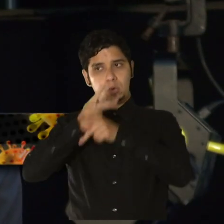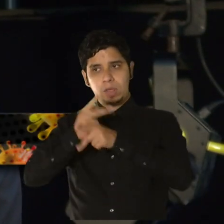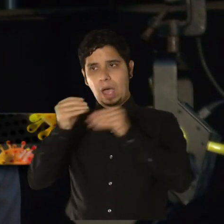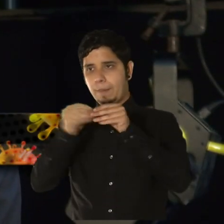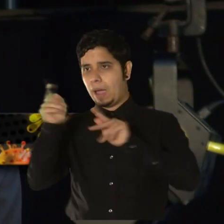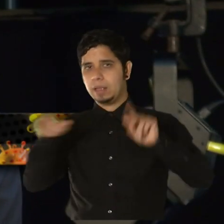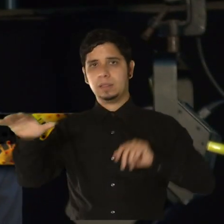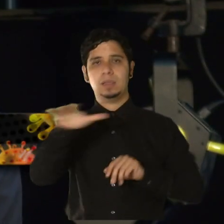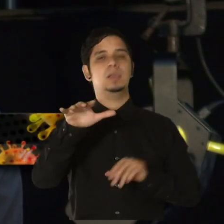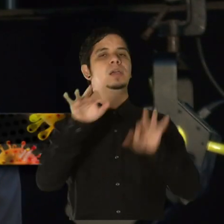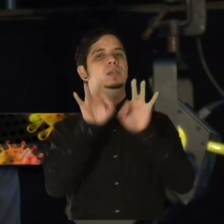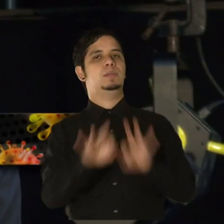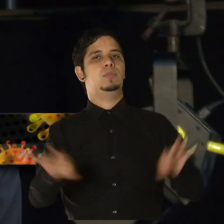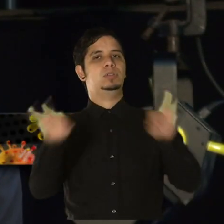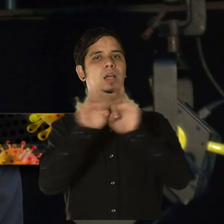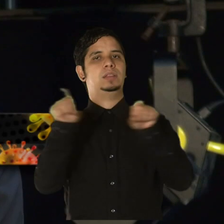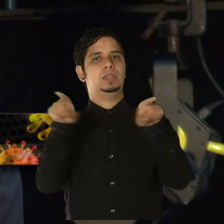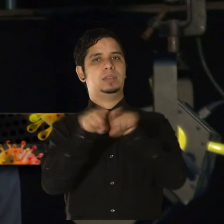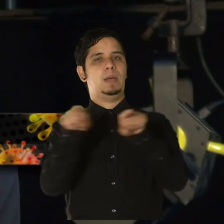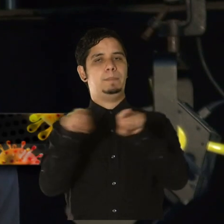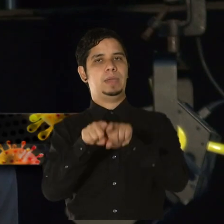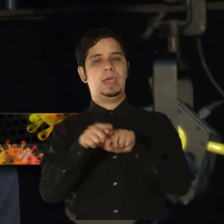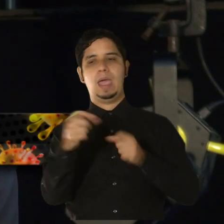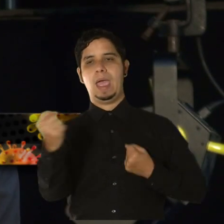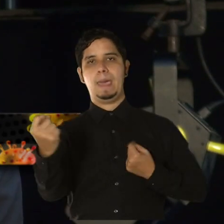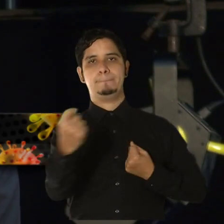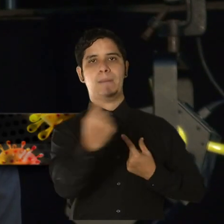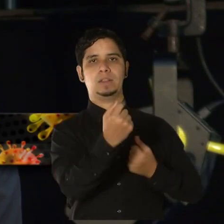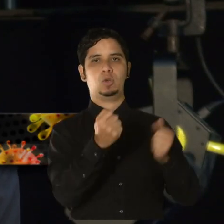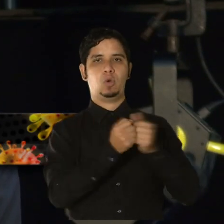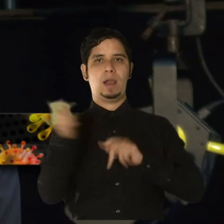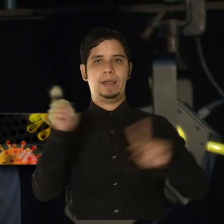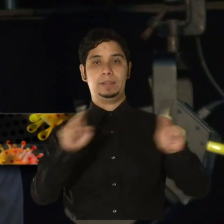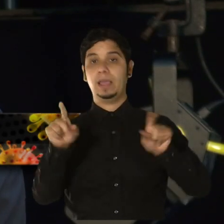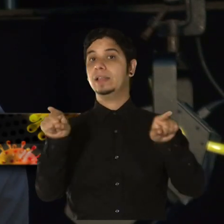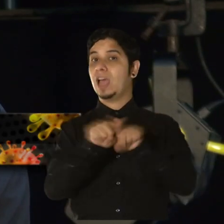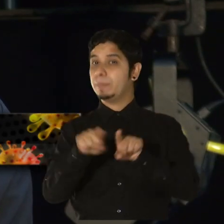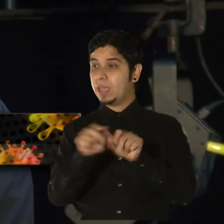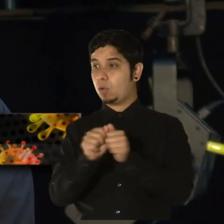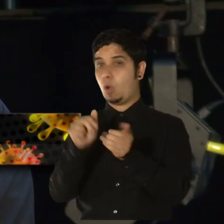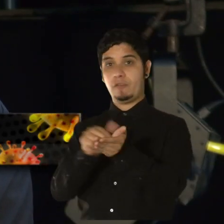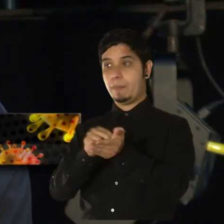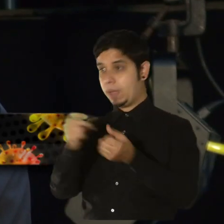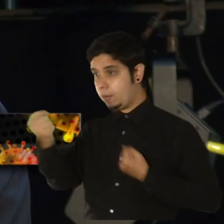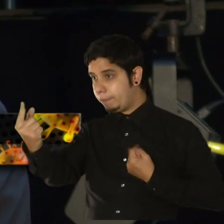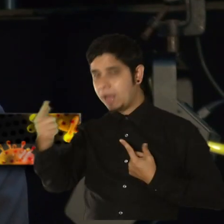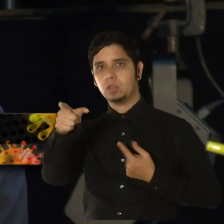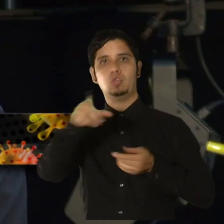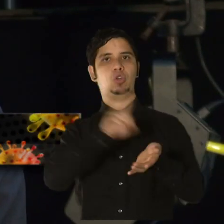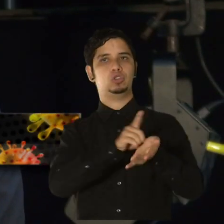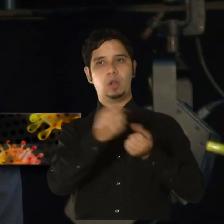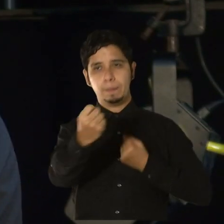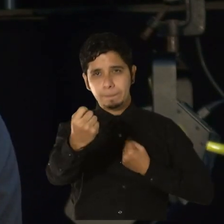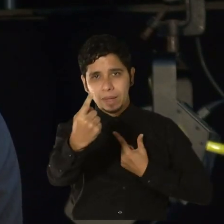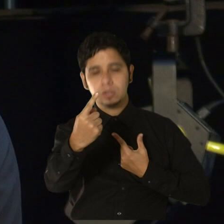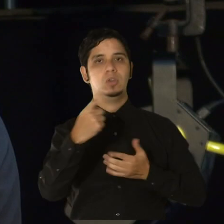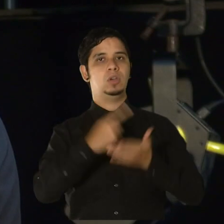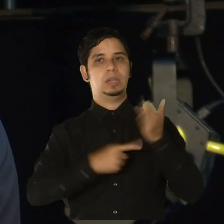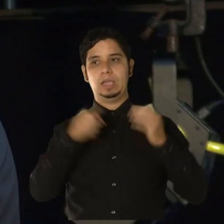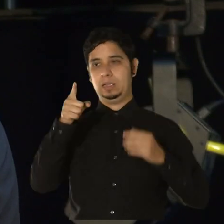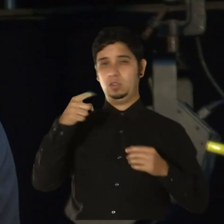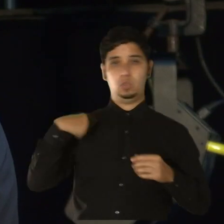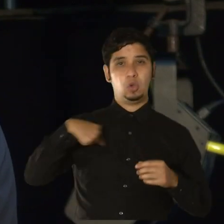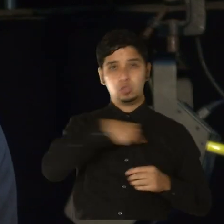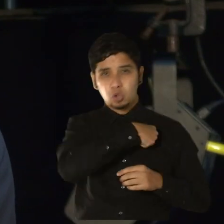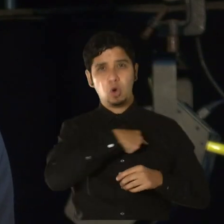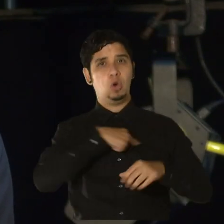bien empáticos, no solamente con el otro, sino también con el personal médico, el personal de enfermería, que ya estamos bien saturados,